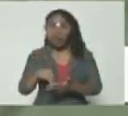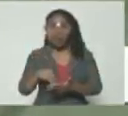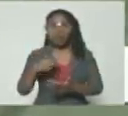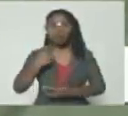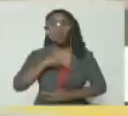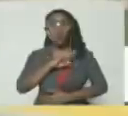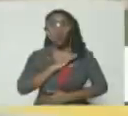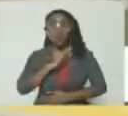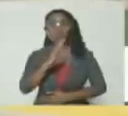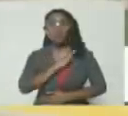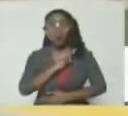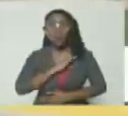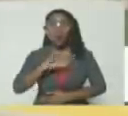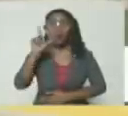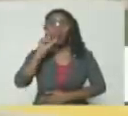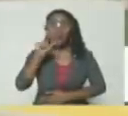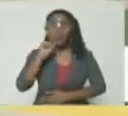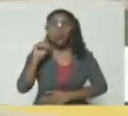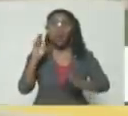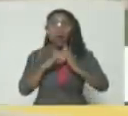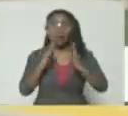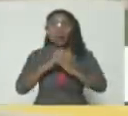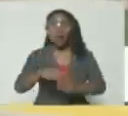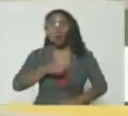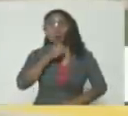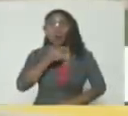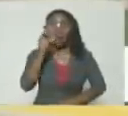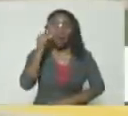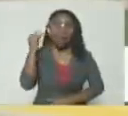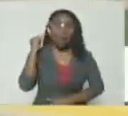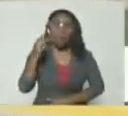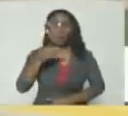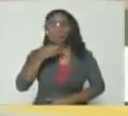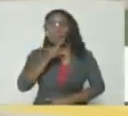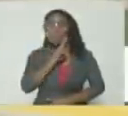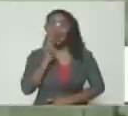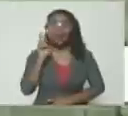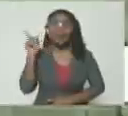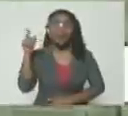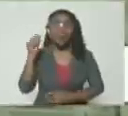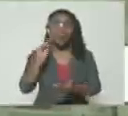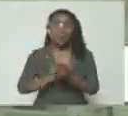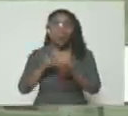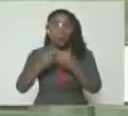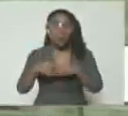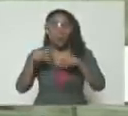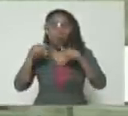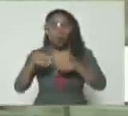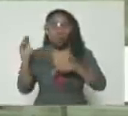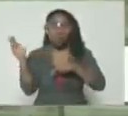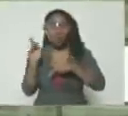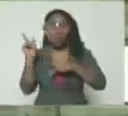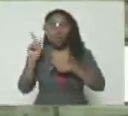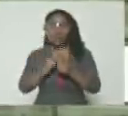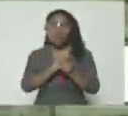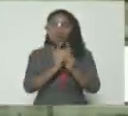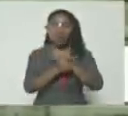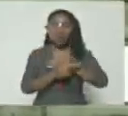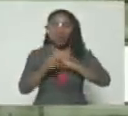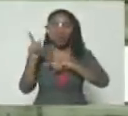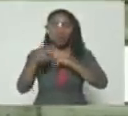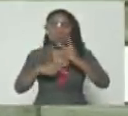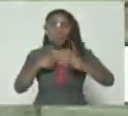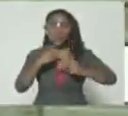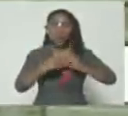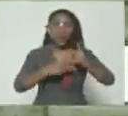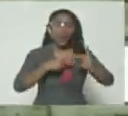nuestra, desde los pollitos, desde las granjas de abuelas y madres, que ponen esos huevos y luego aquí vienen a esta transformación, a este